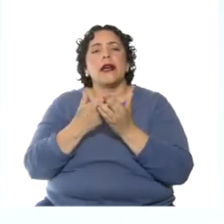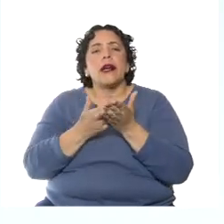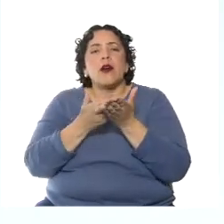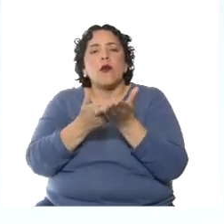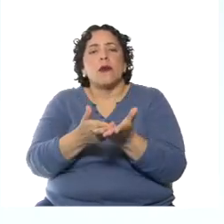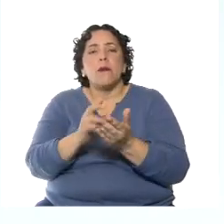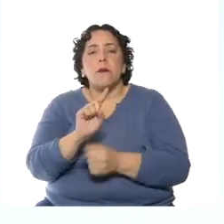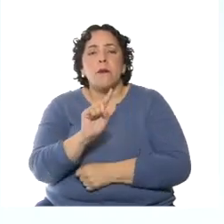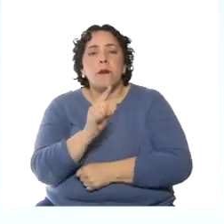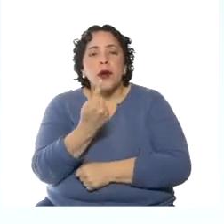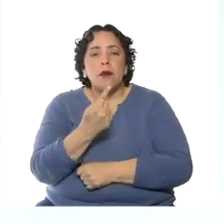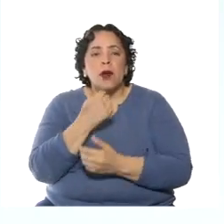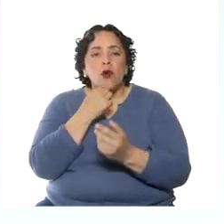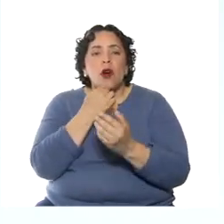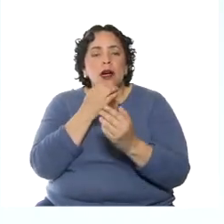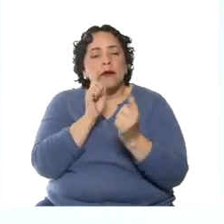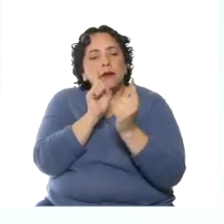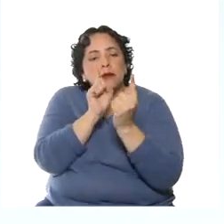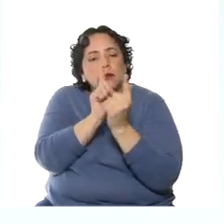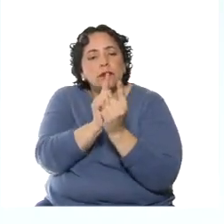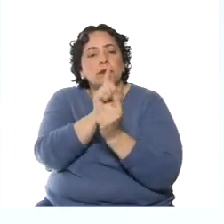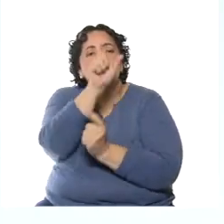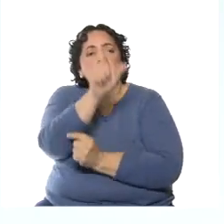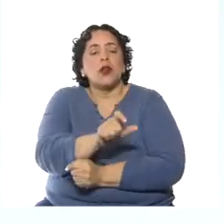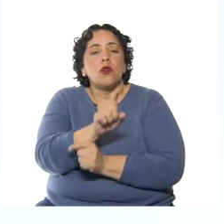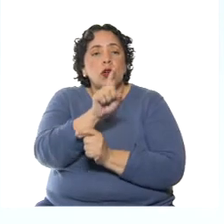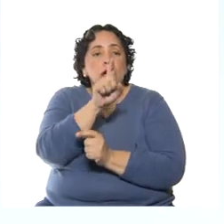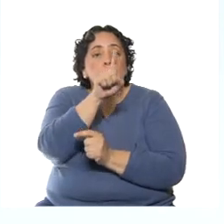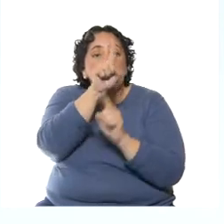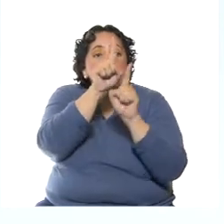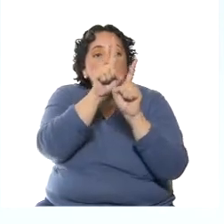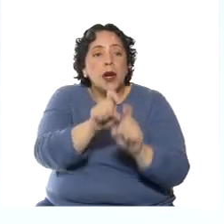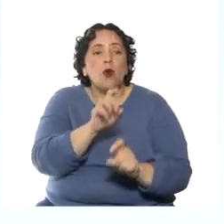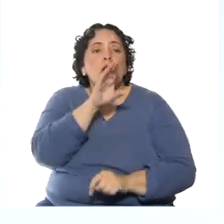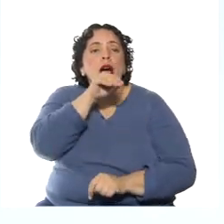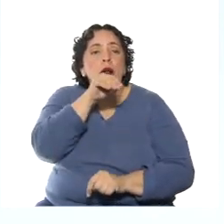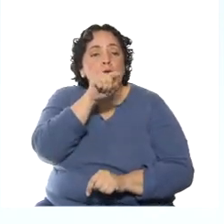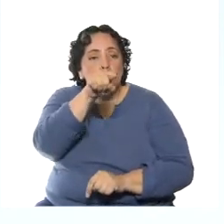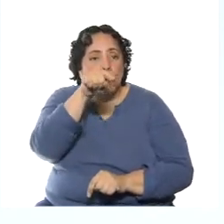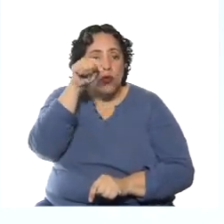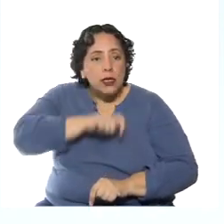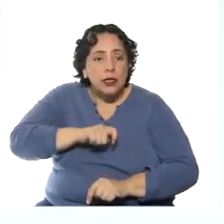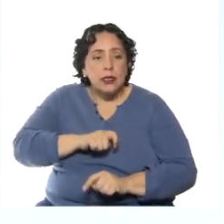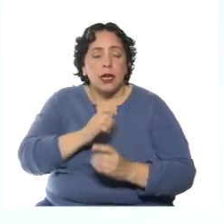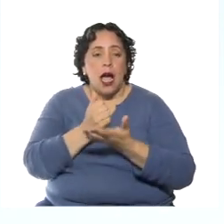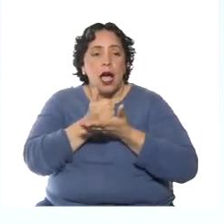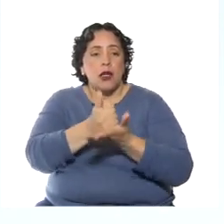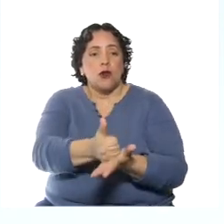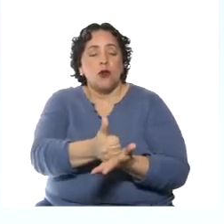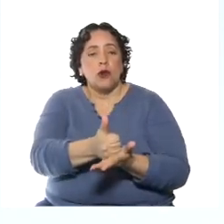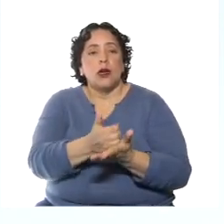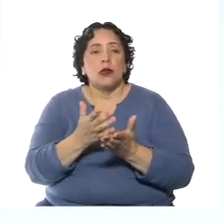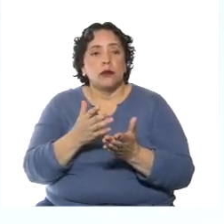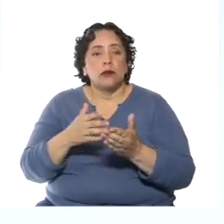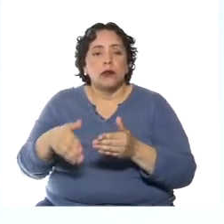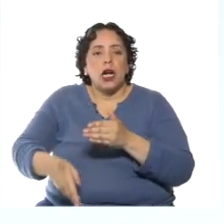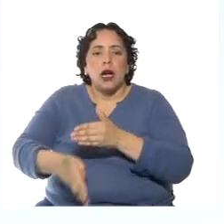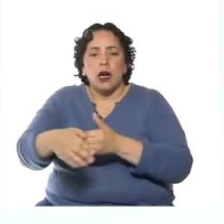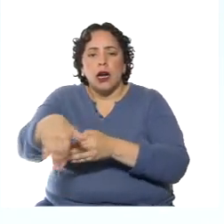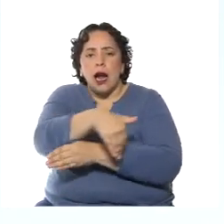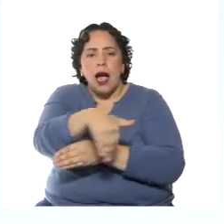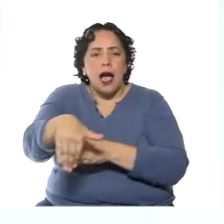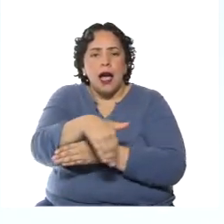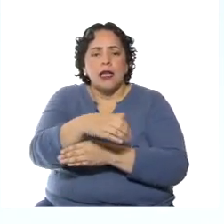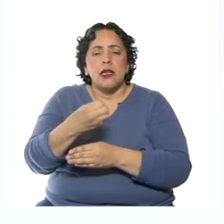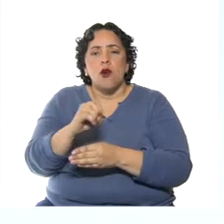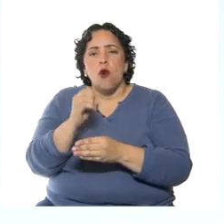es, primero que nada, acercarte a la persona y preguntarle si requiere ayuda, si necesita ayuda, quizás para cruzar una calle, quizás